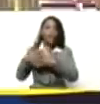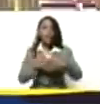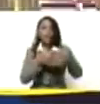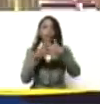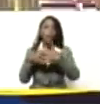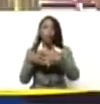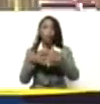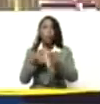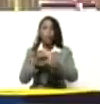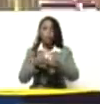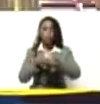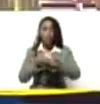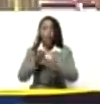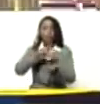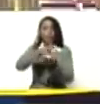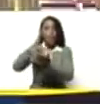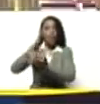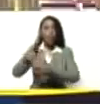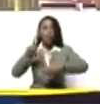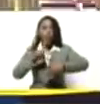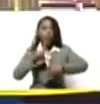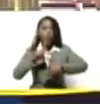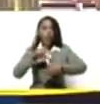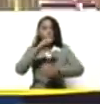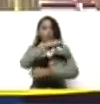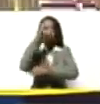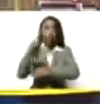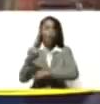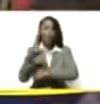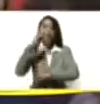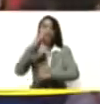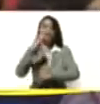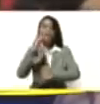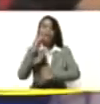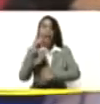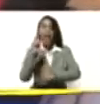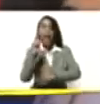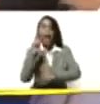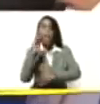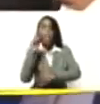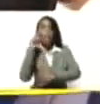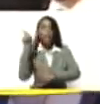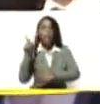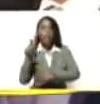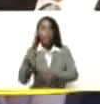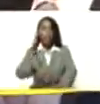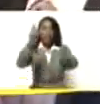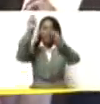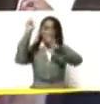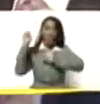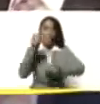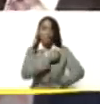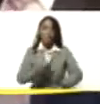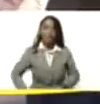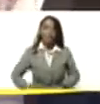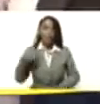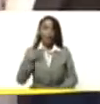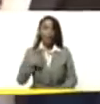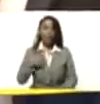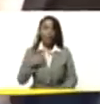y del caribe celac que ahora asume la presidencia argentina